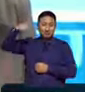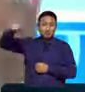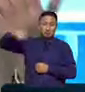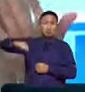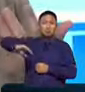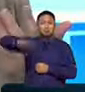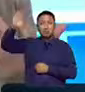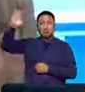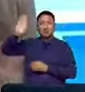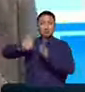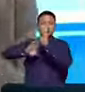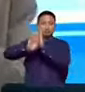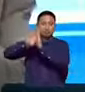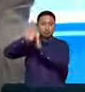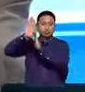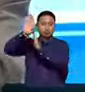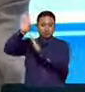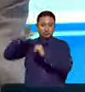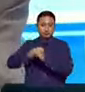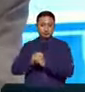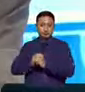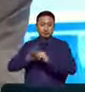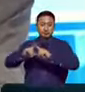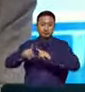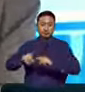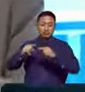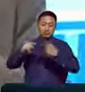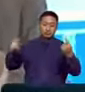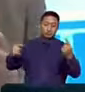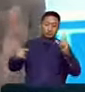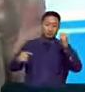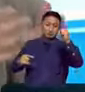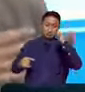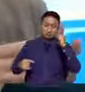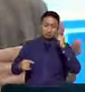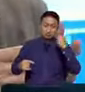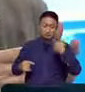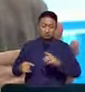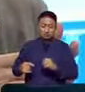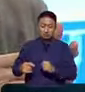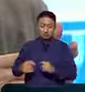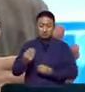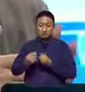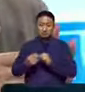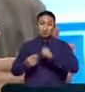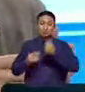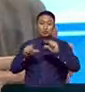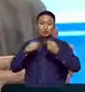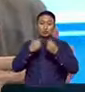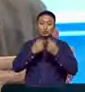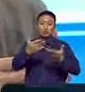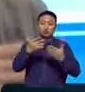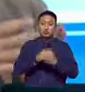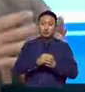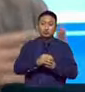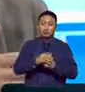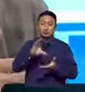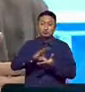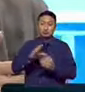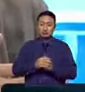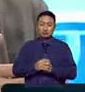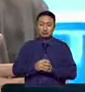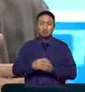ganando, estaba creciendo, y los socialdemócratas terminaron ligándose con otros partidos, no solo del centro,